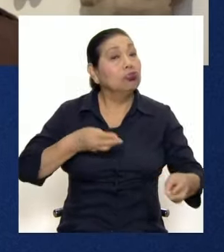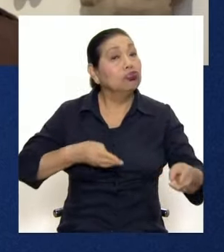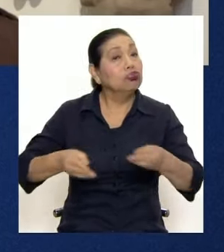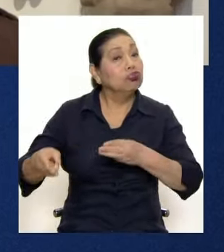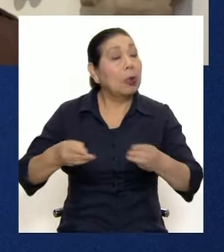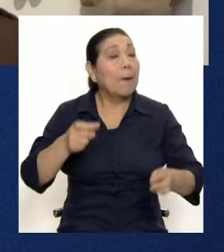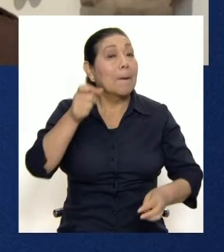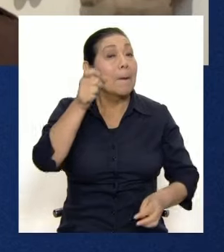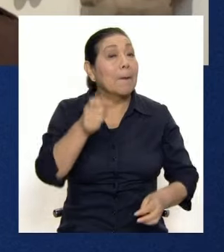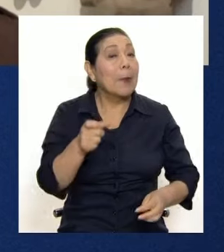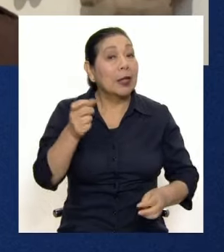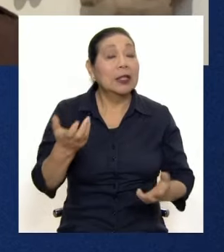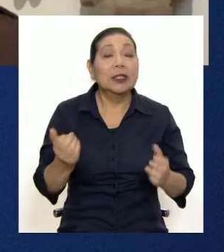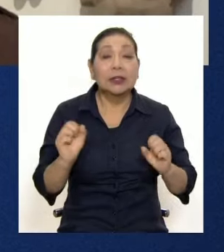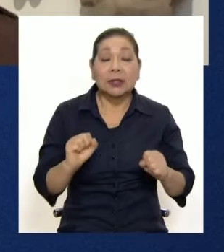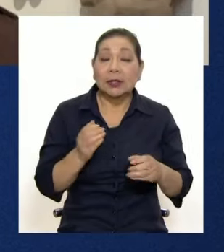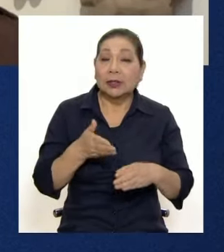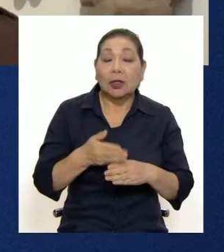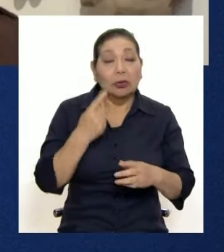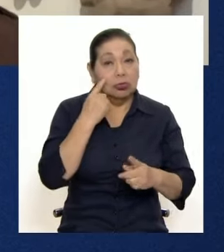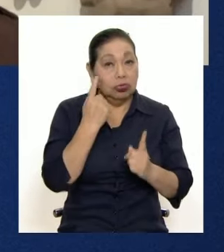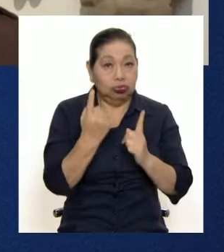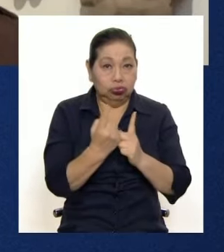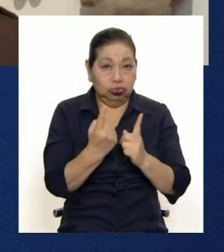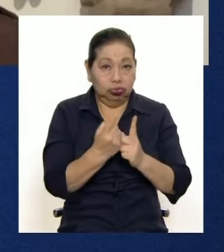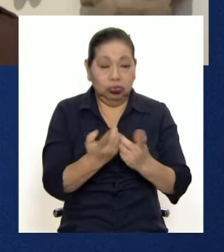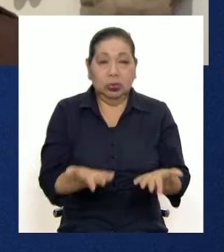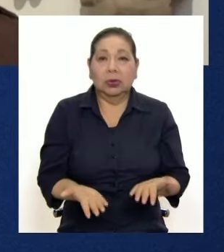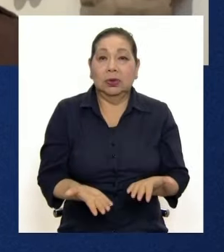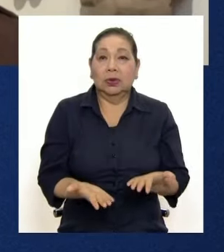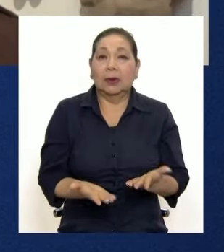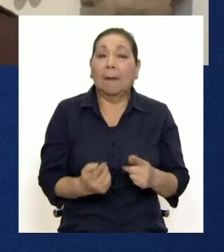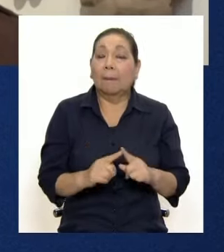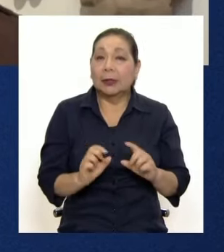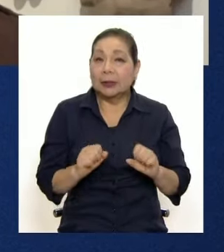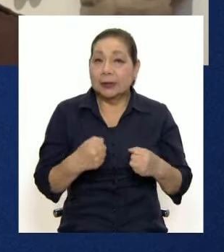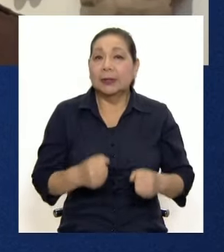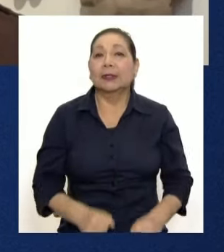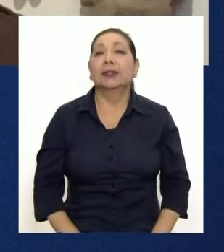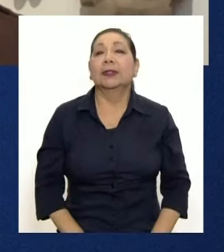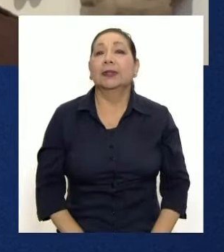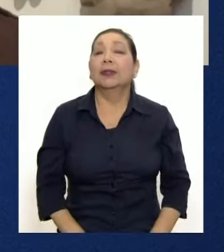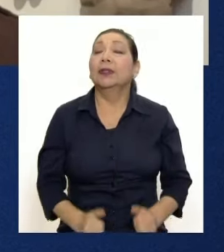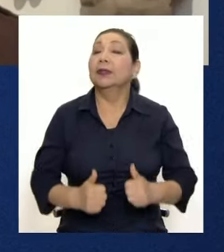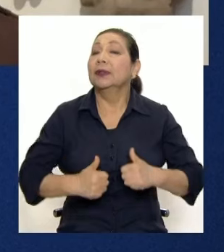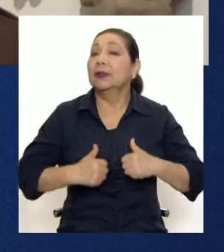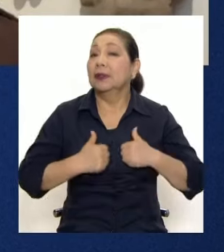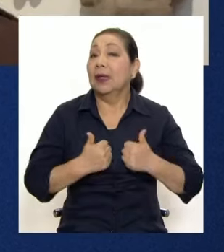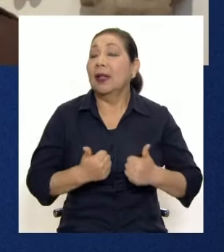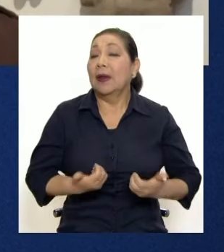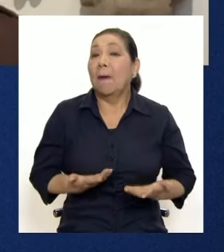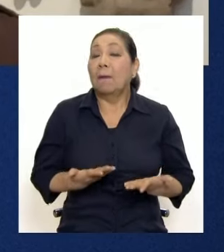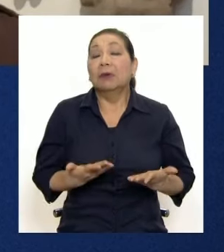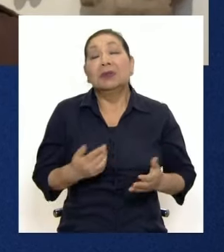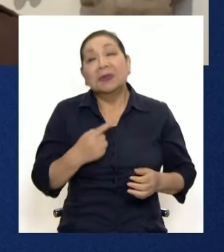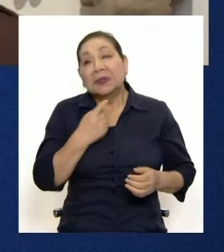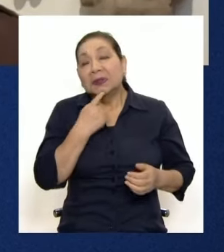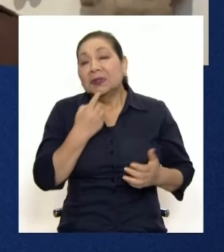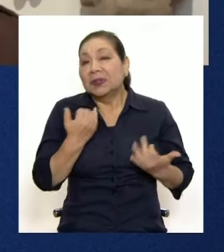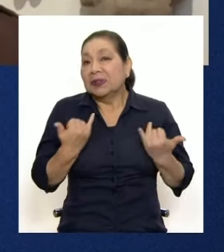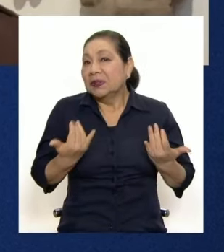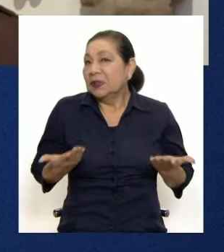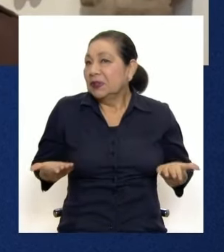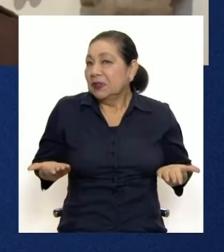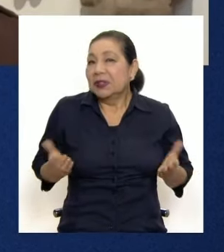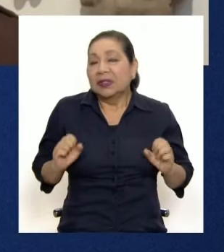de gente que va a conocer a estar a sentir a vivir la vida por decir y